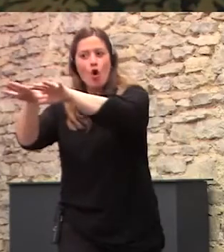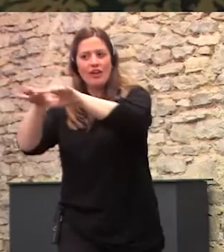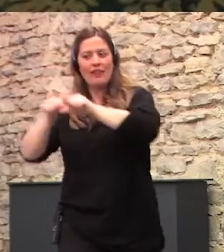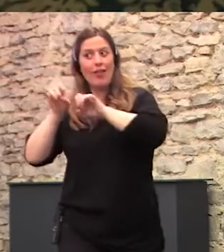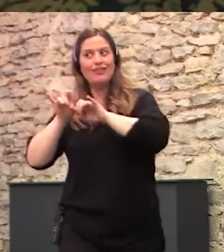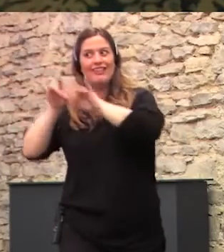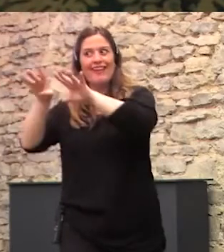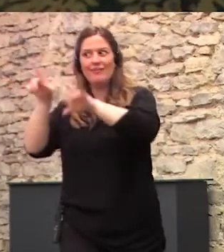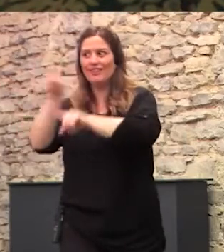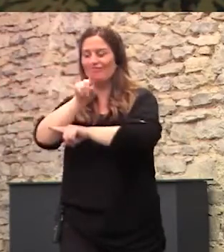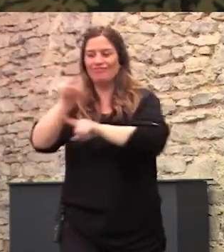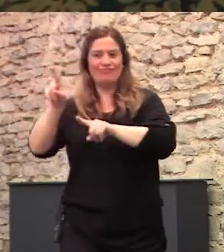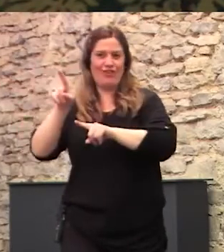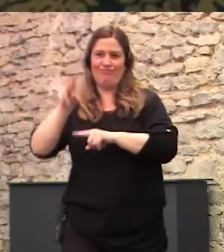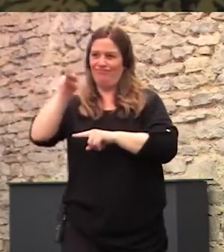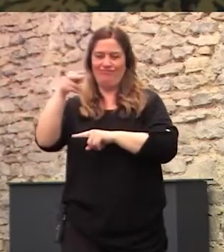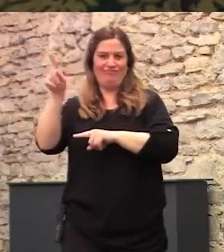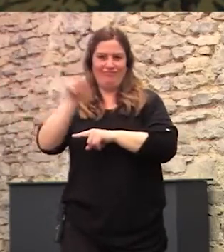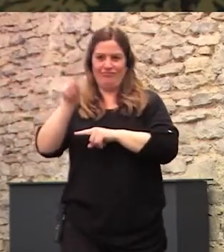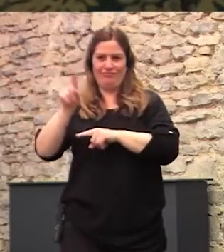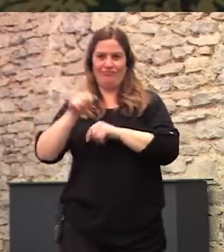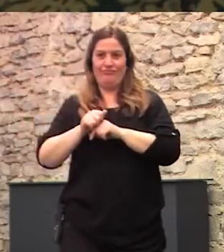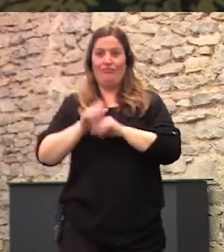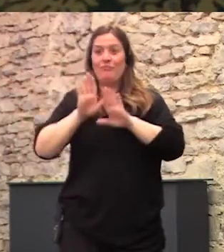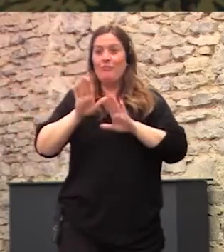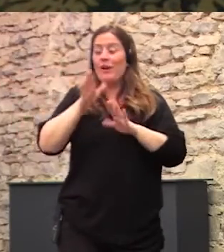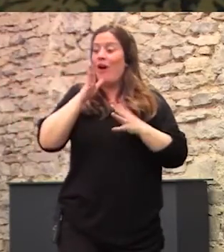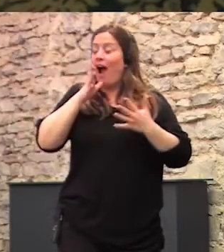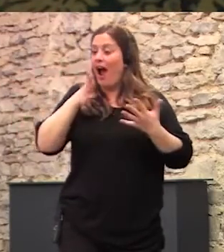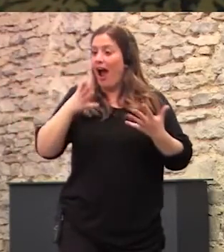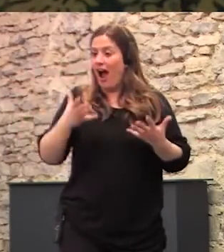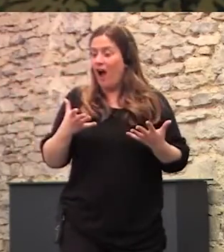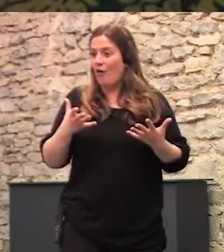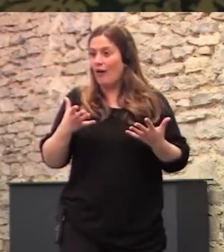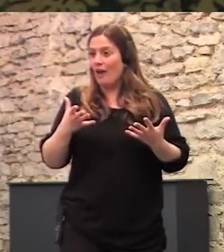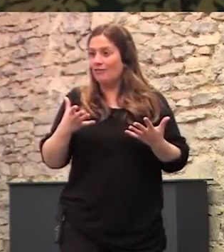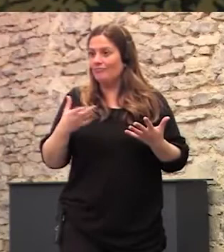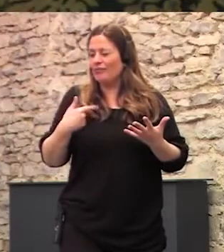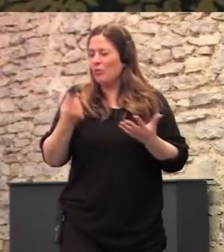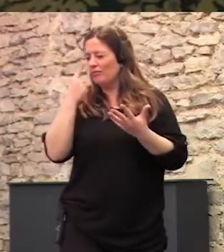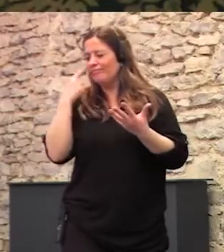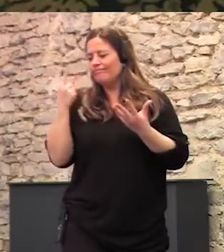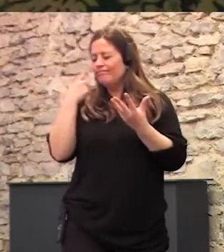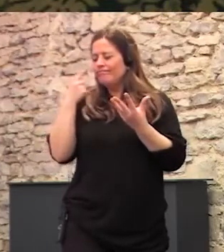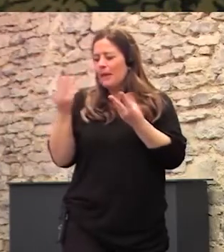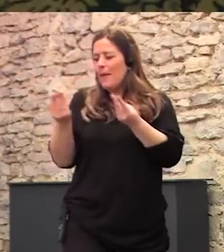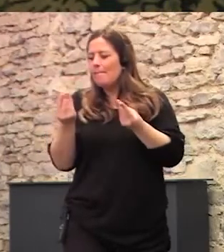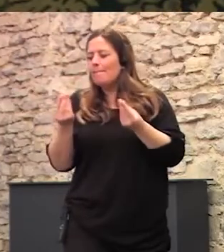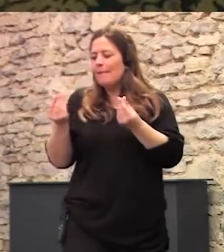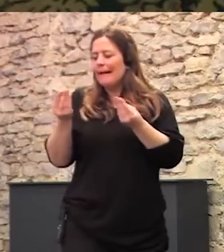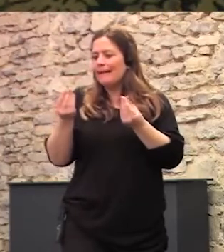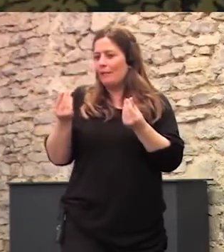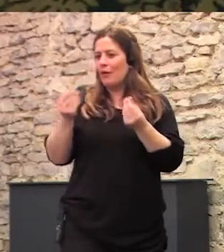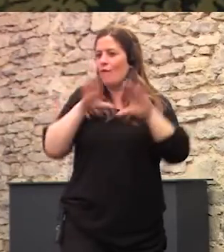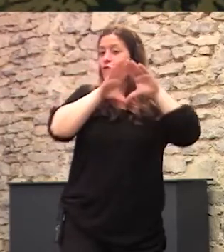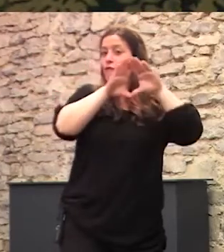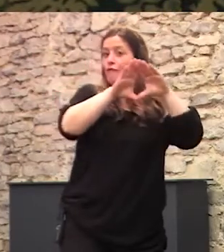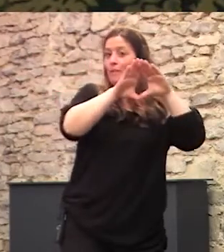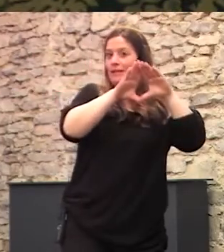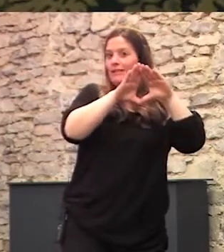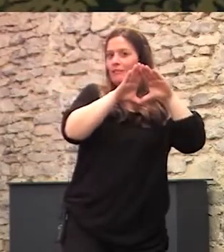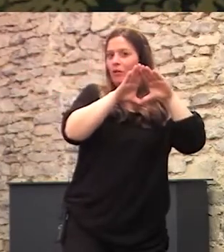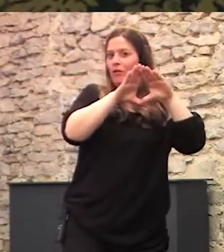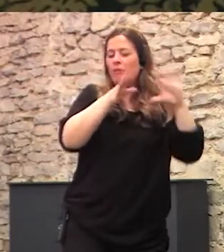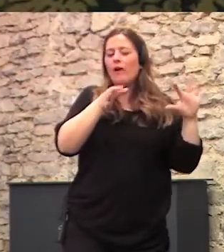colonizados. Pero bueno, ahora sí que se tiene esta percepción de que el feminismo es el cómplice de Occidente, y el feminismo